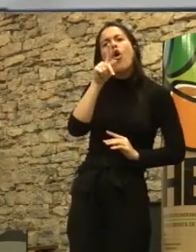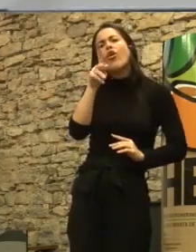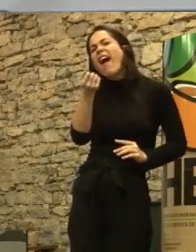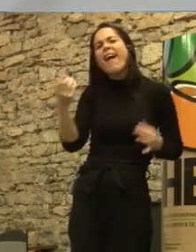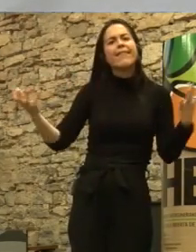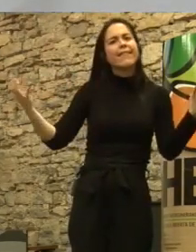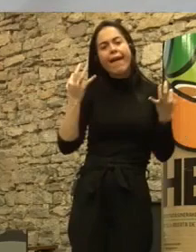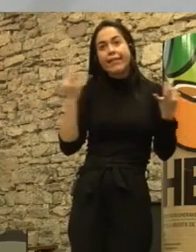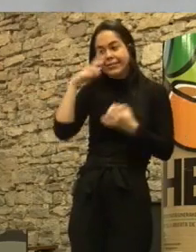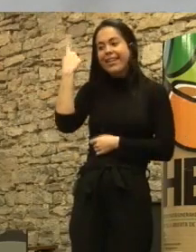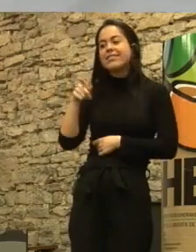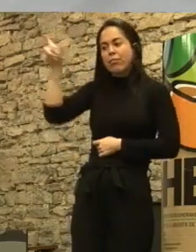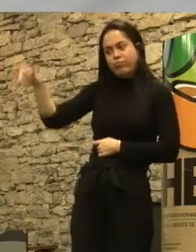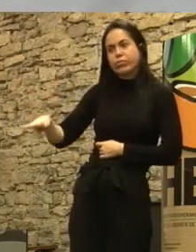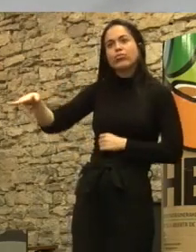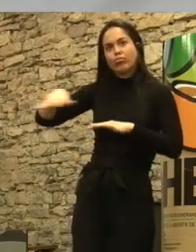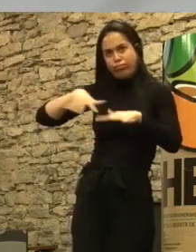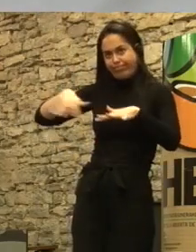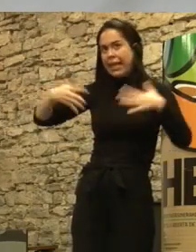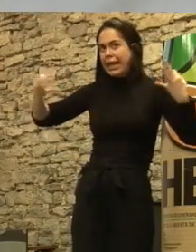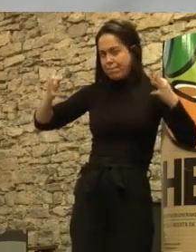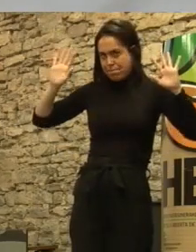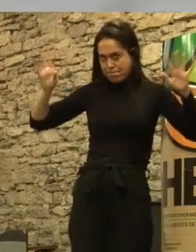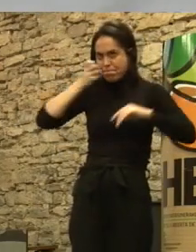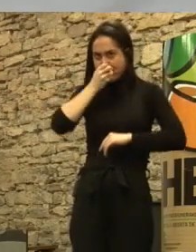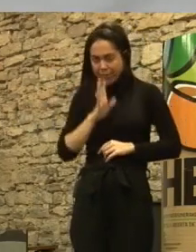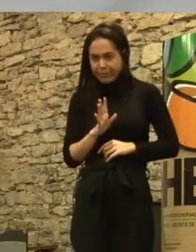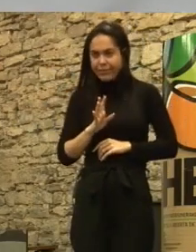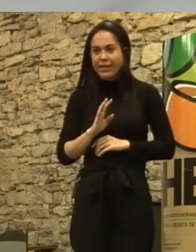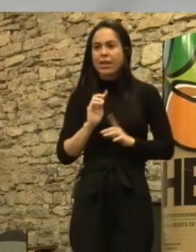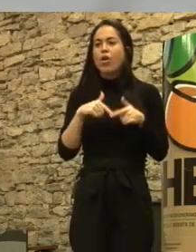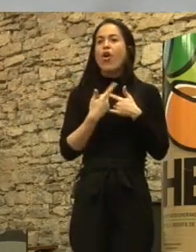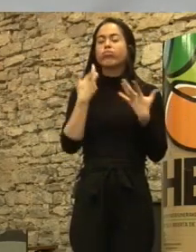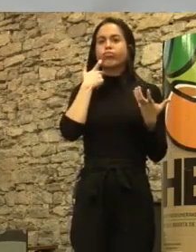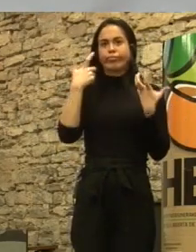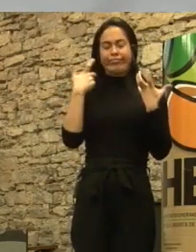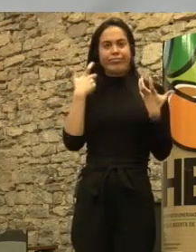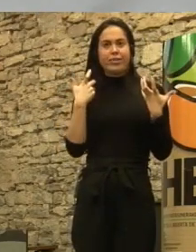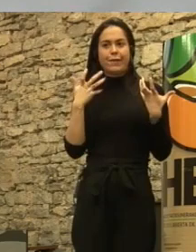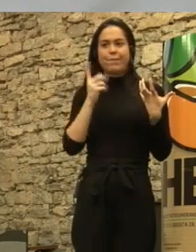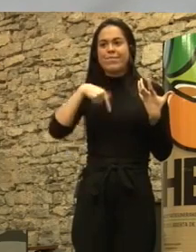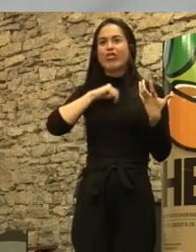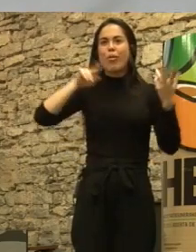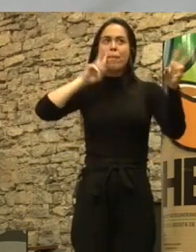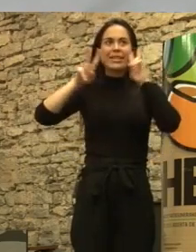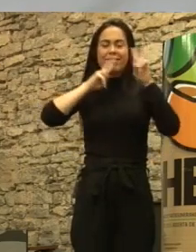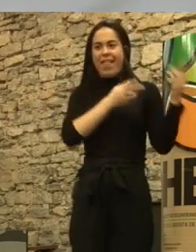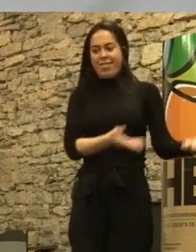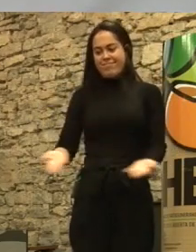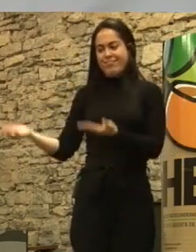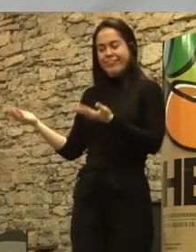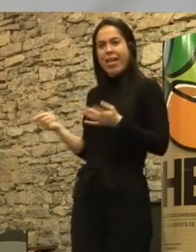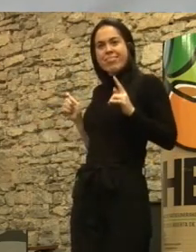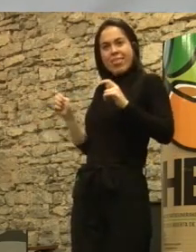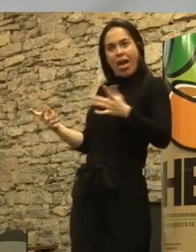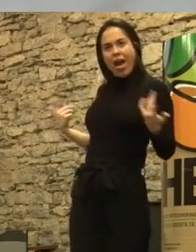potencial escalable clarísimo, uno. Pero luego, notoriedad. Nosotros damos visibilidad a estas personas para que se